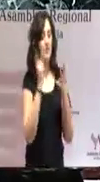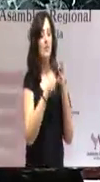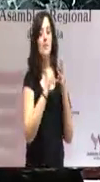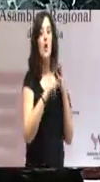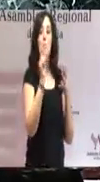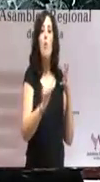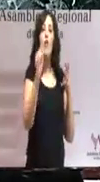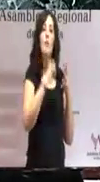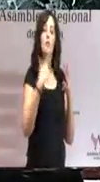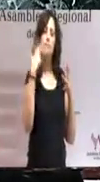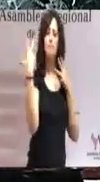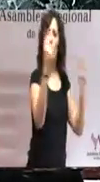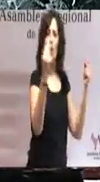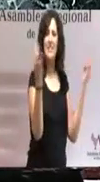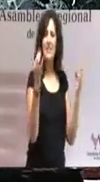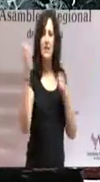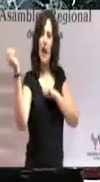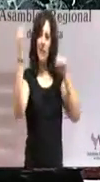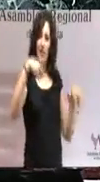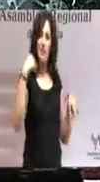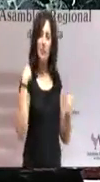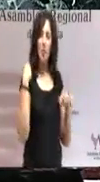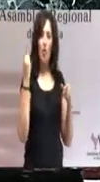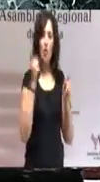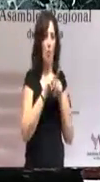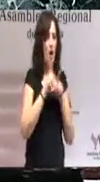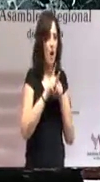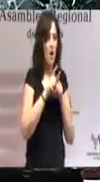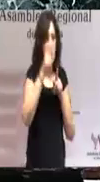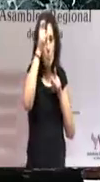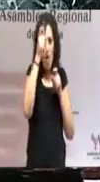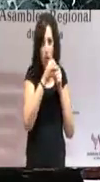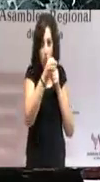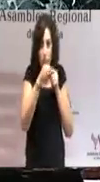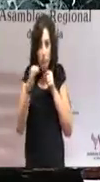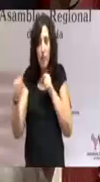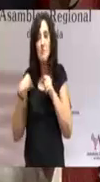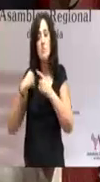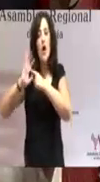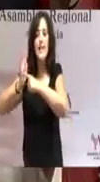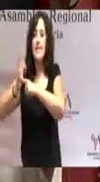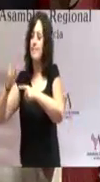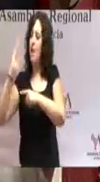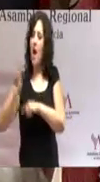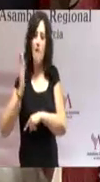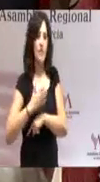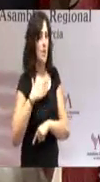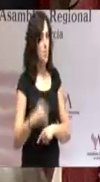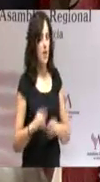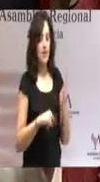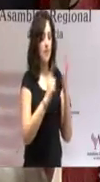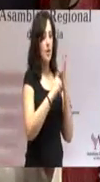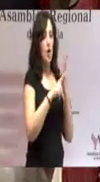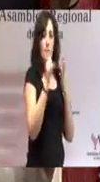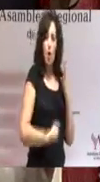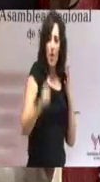Podemos rechaza trasvases que pueden provocar un drama en los pueblos ribereños de Castilla-La Mancha. Podemos se